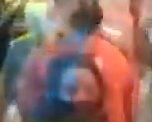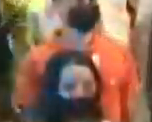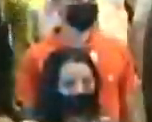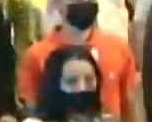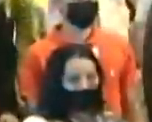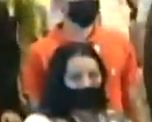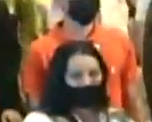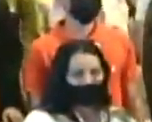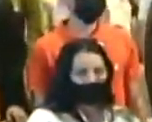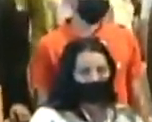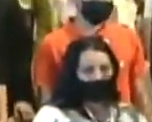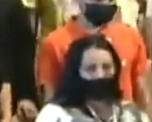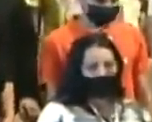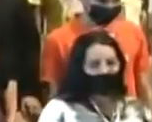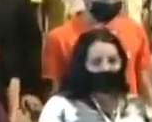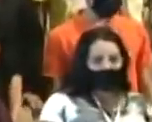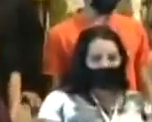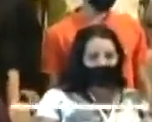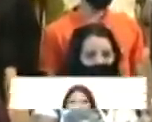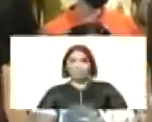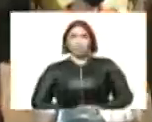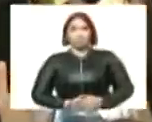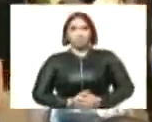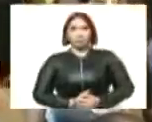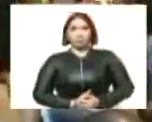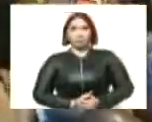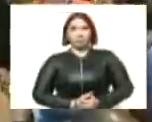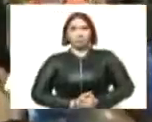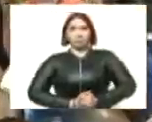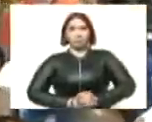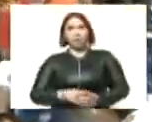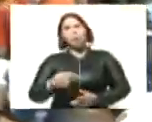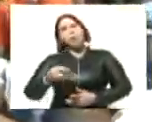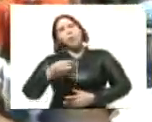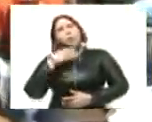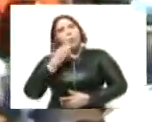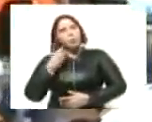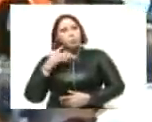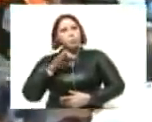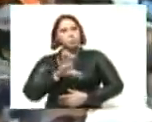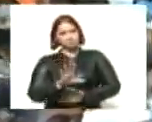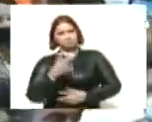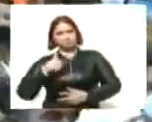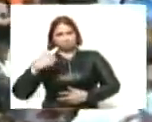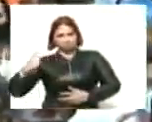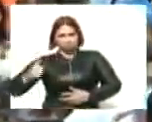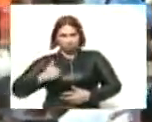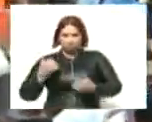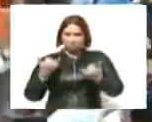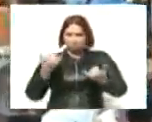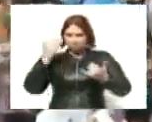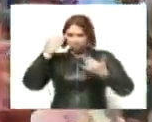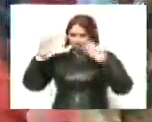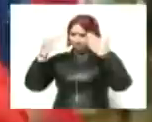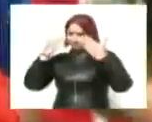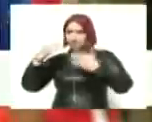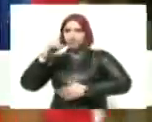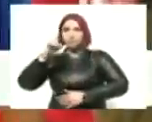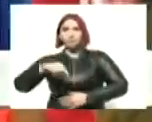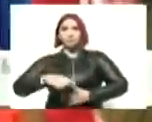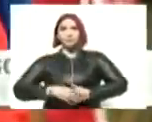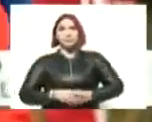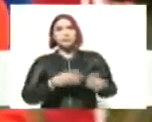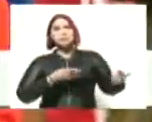Y que viva su congreso del partido y de su juventud. Quiero aprovechar de saludar, también